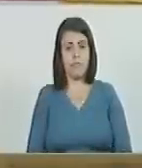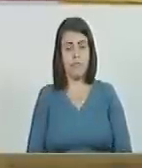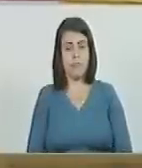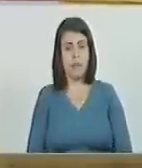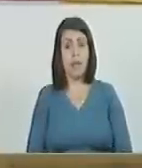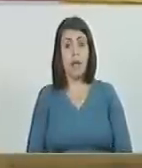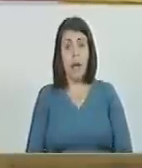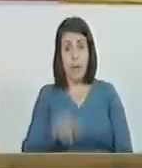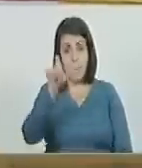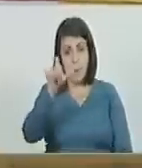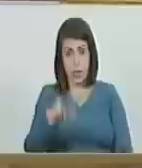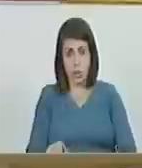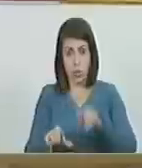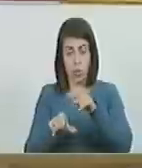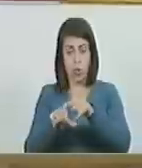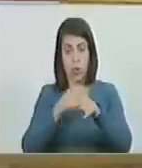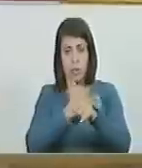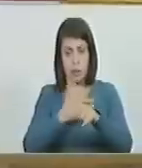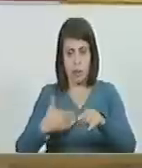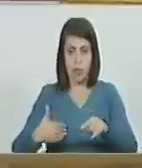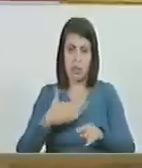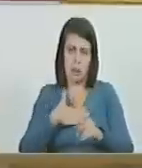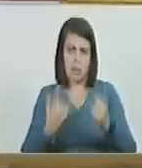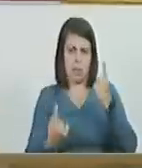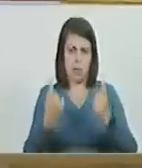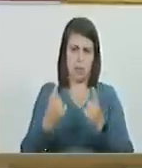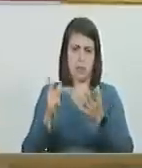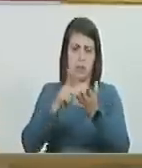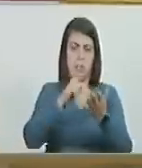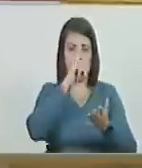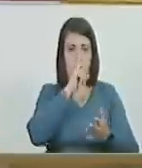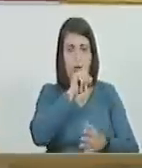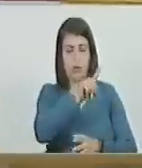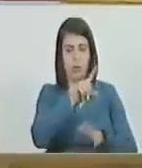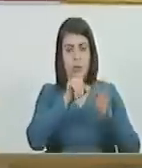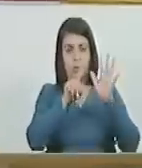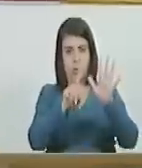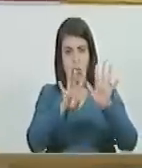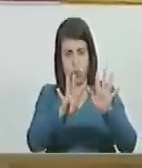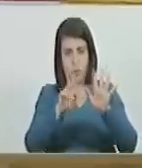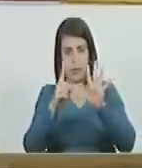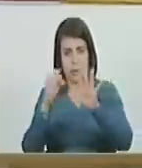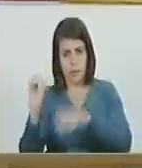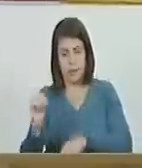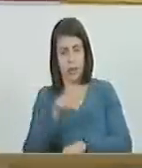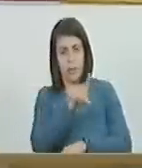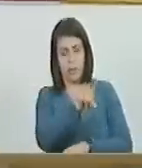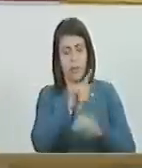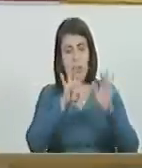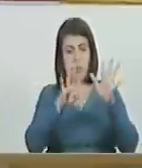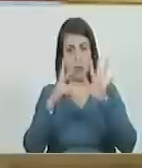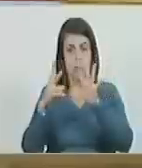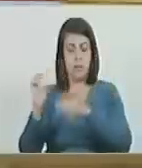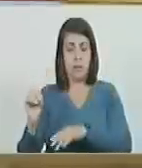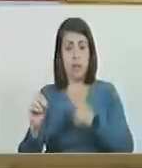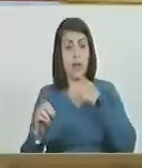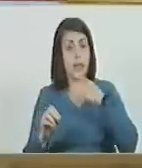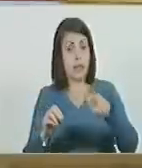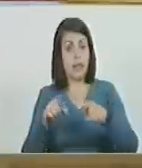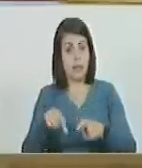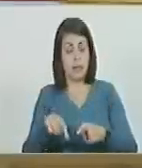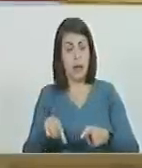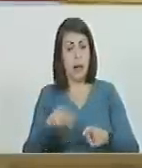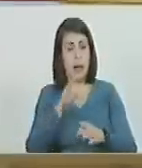Incluso un candidato a la presidencia de la República en la década de los 60 y los 70 tuvo que hablar con